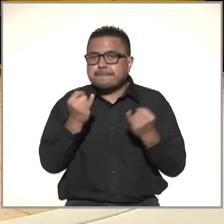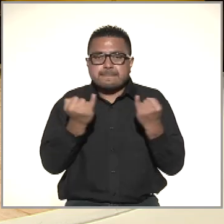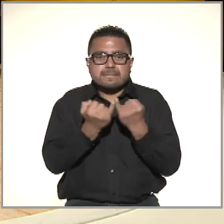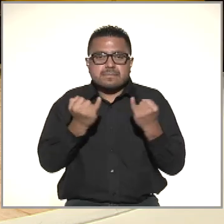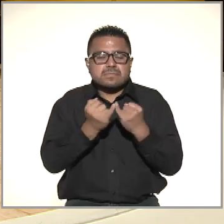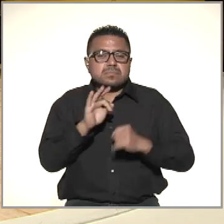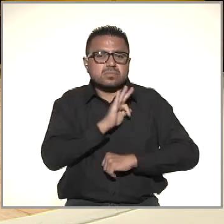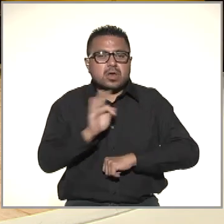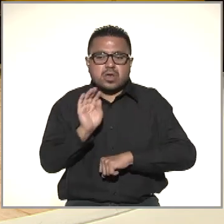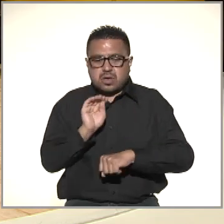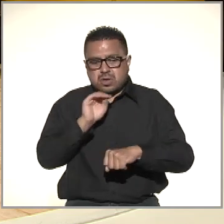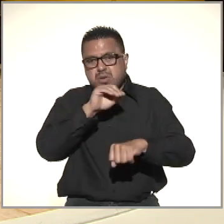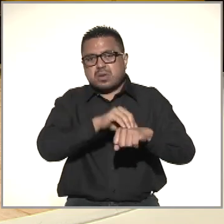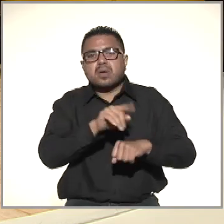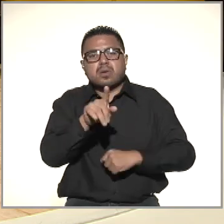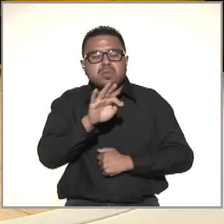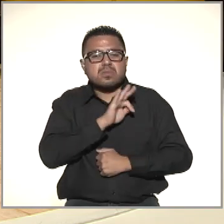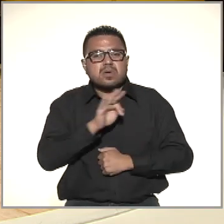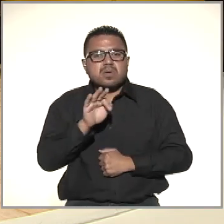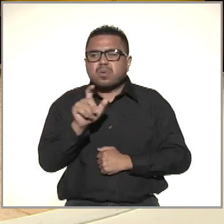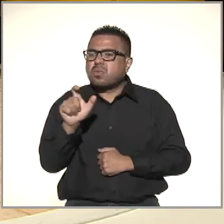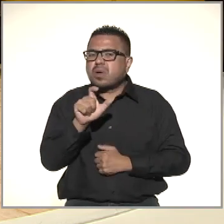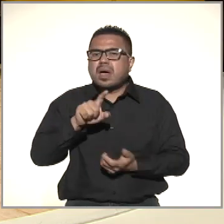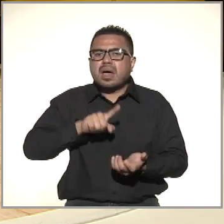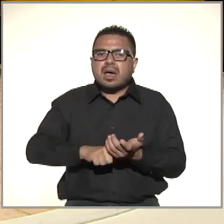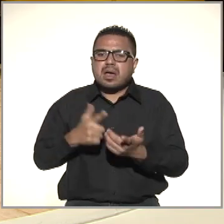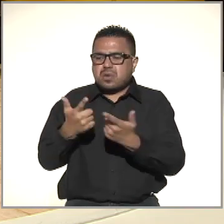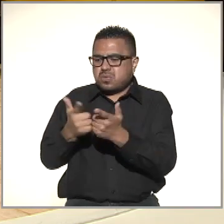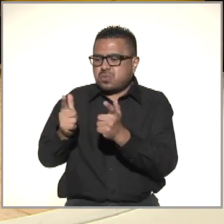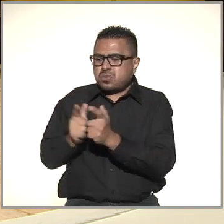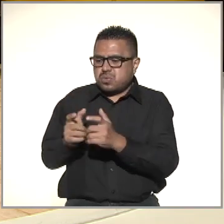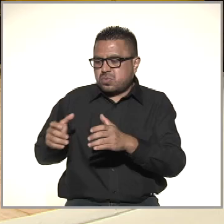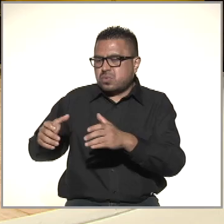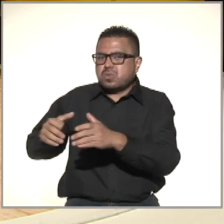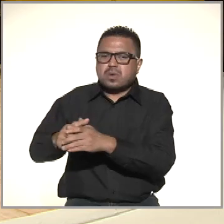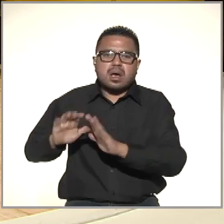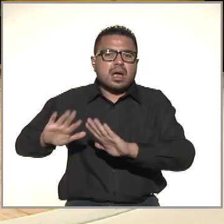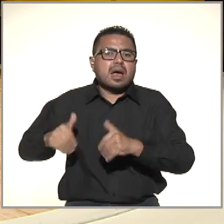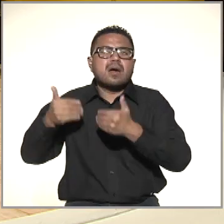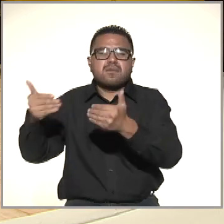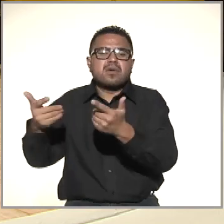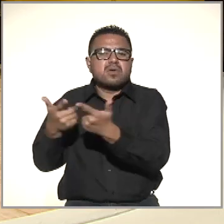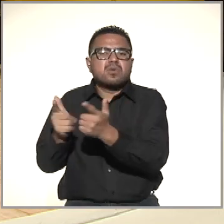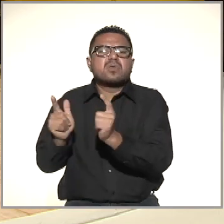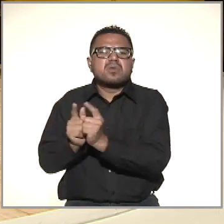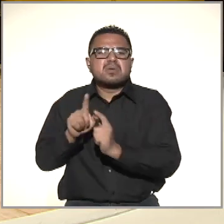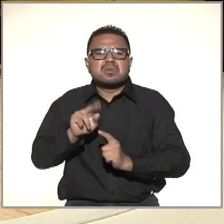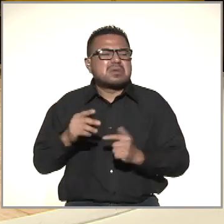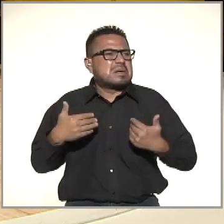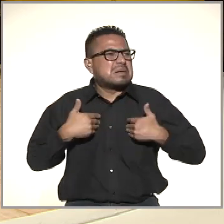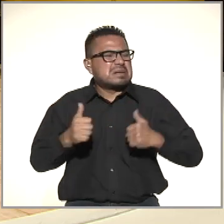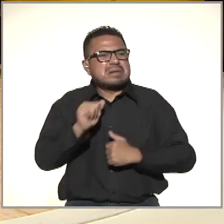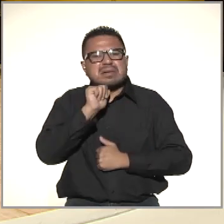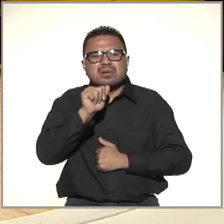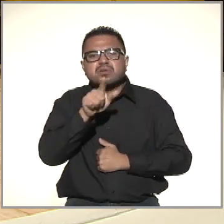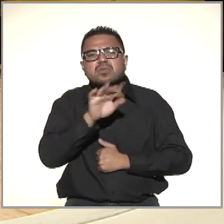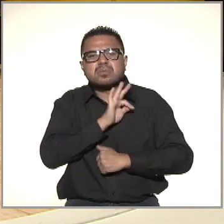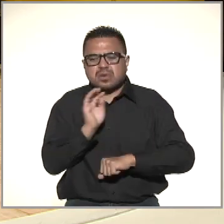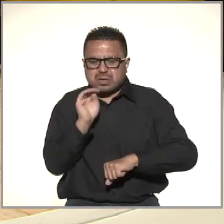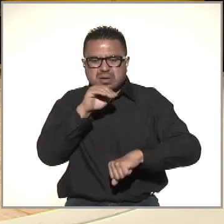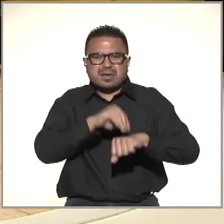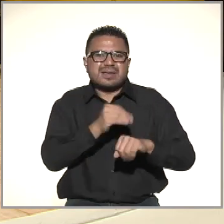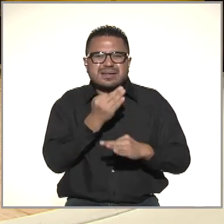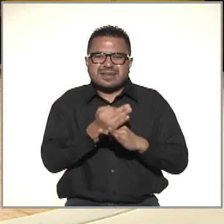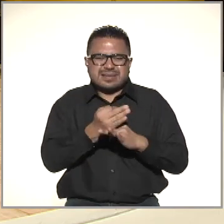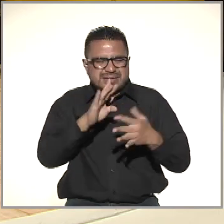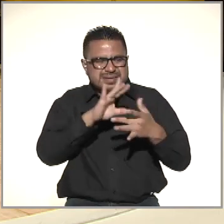poder ocuparlo, si puedes ocuparlo, cuando estás en el grupo. Claro. Cuando estás fuera del grupo, es que no te entienden y tú puedes construir esto que